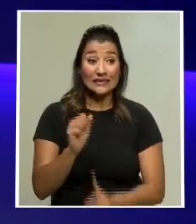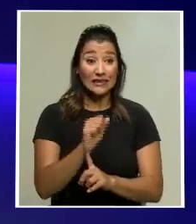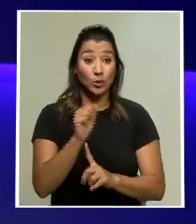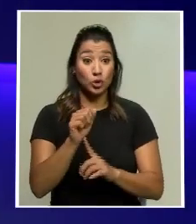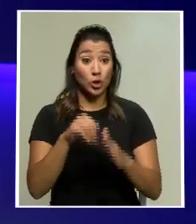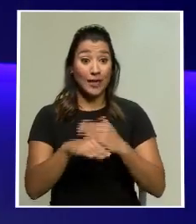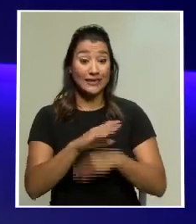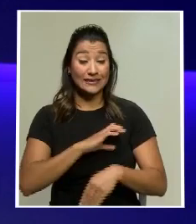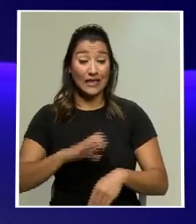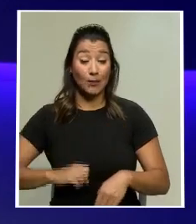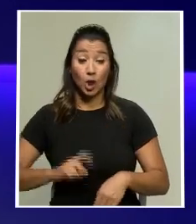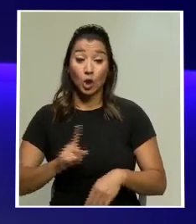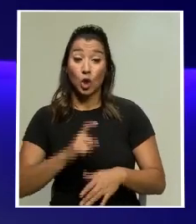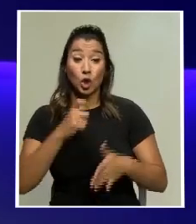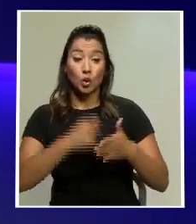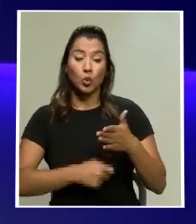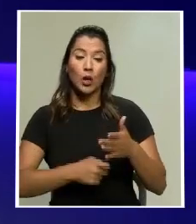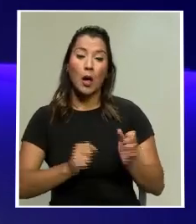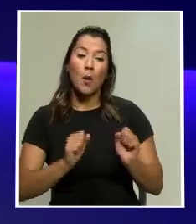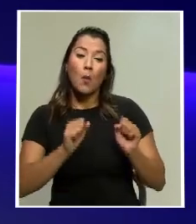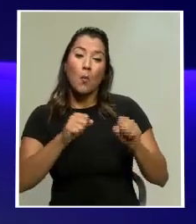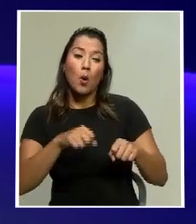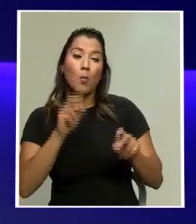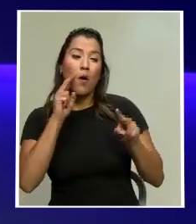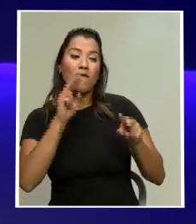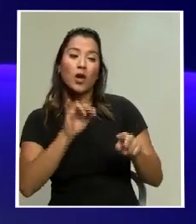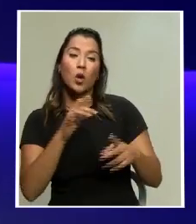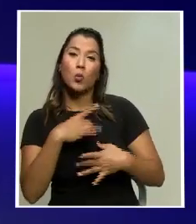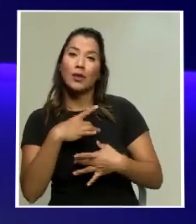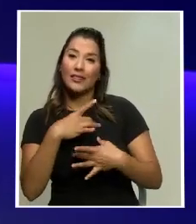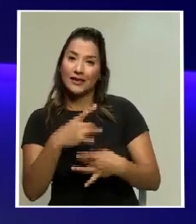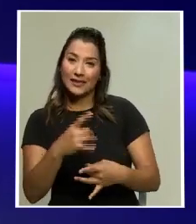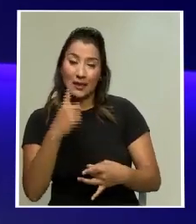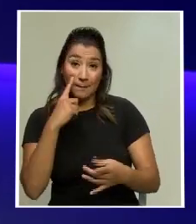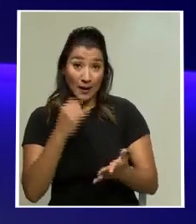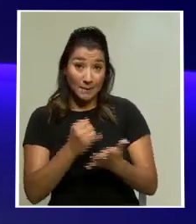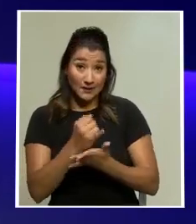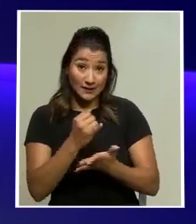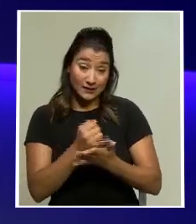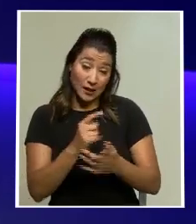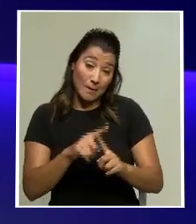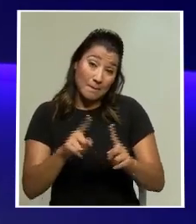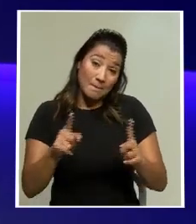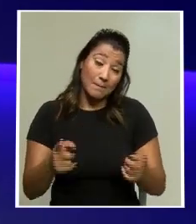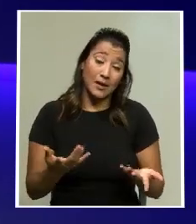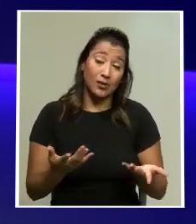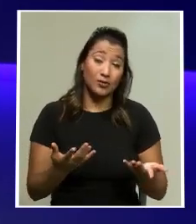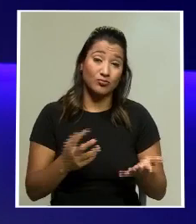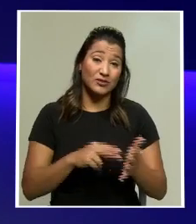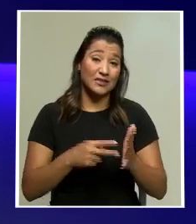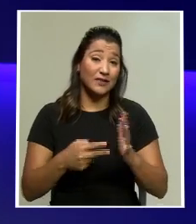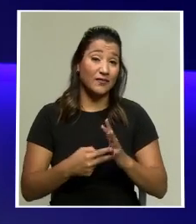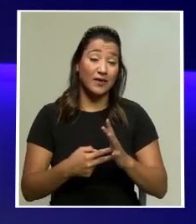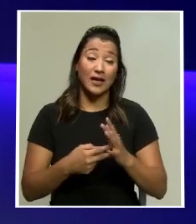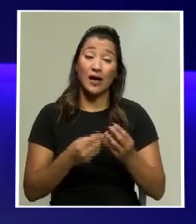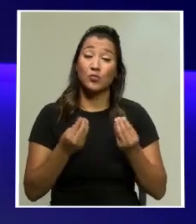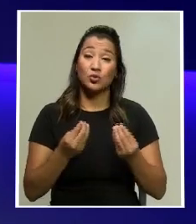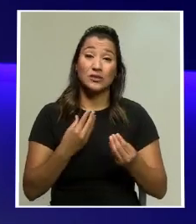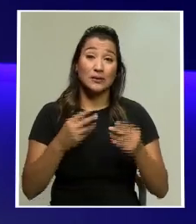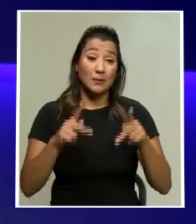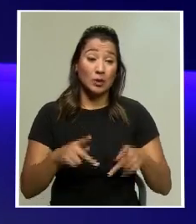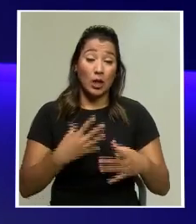podría considerar un objeto muy interesante de estudio. Lamentablemente estamos hablando del sufrimiento de millones de